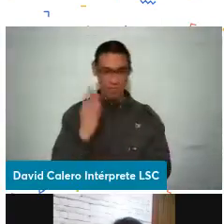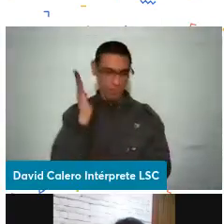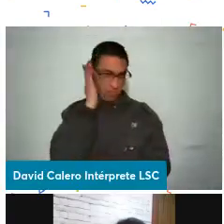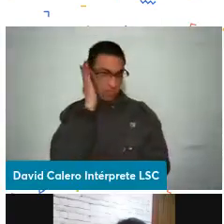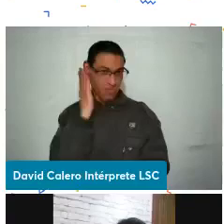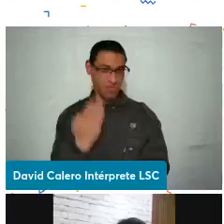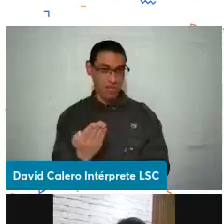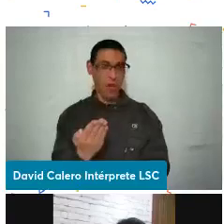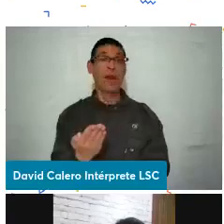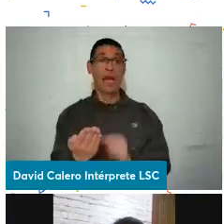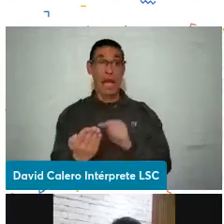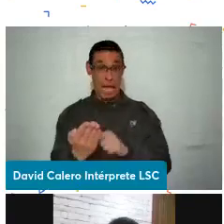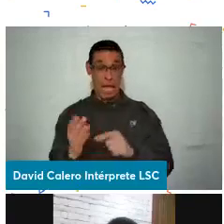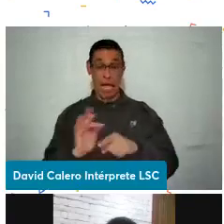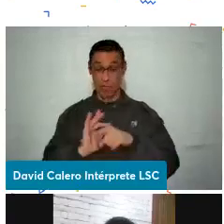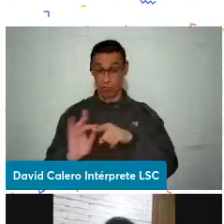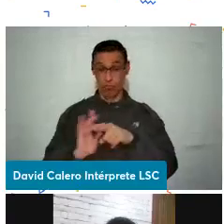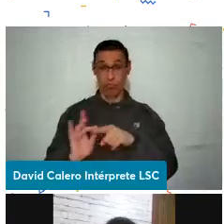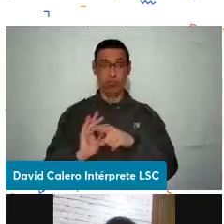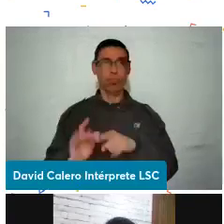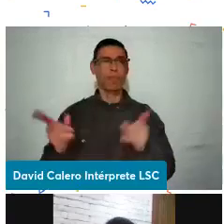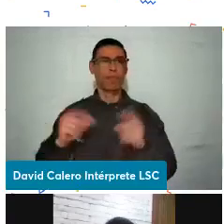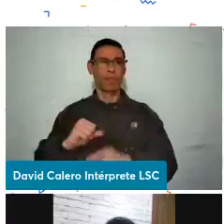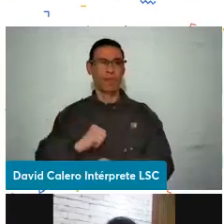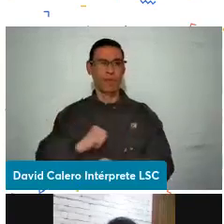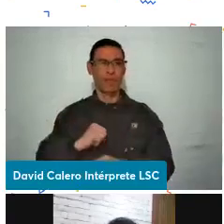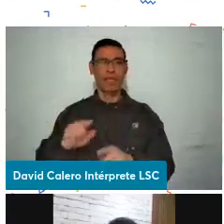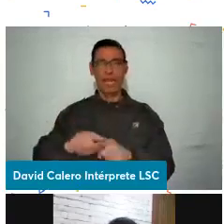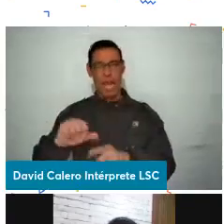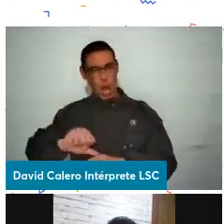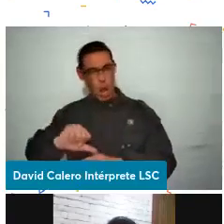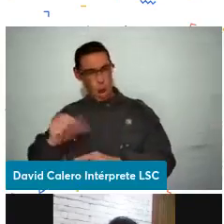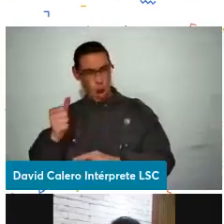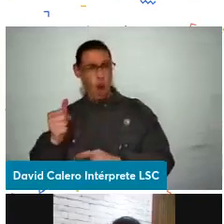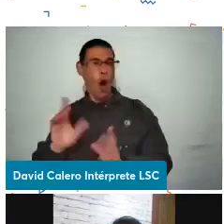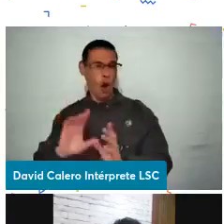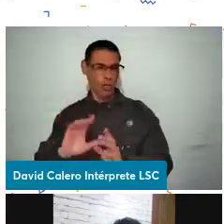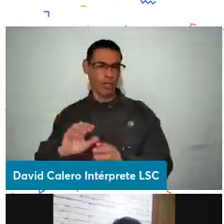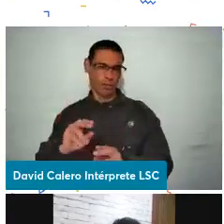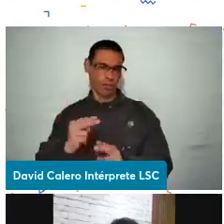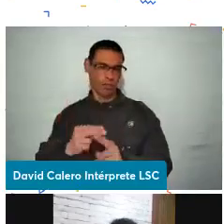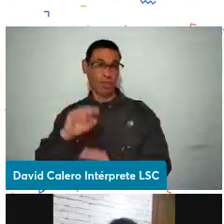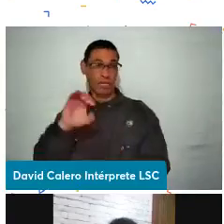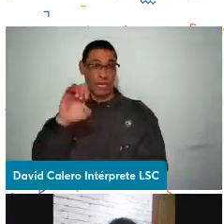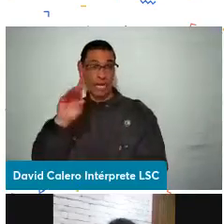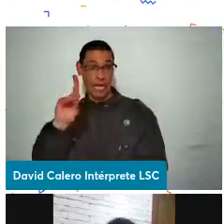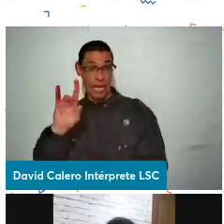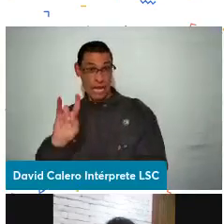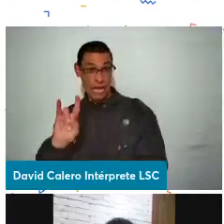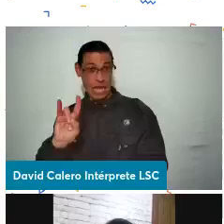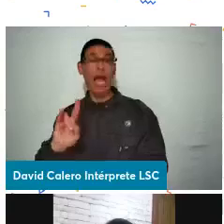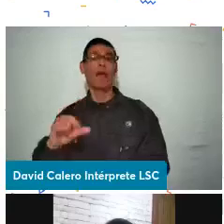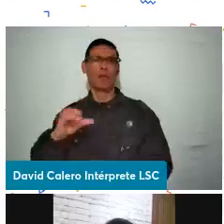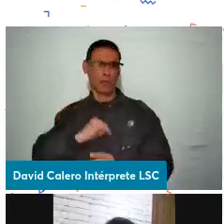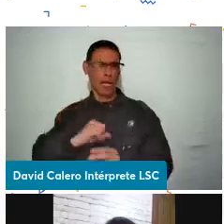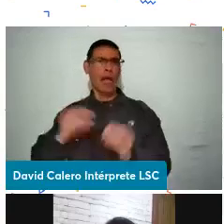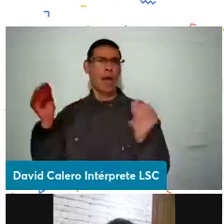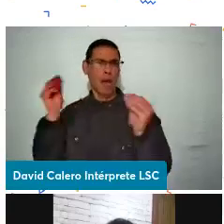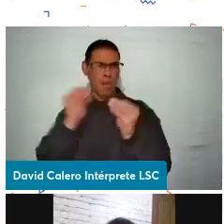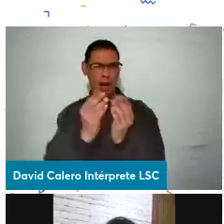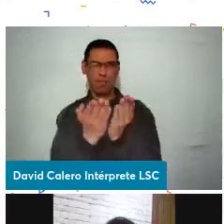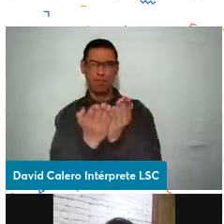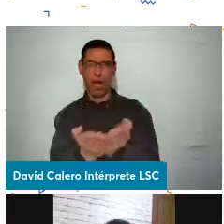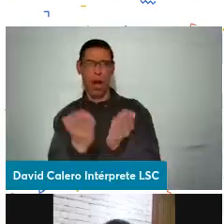existe la versión de educación y ella contiene muchas más plantillas especificadas